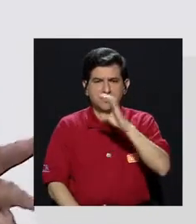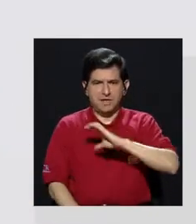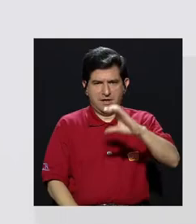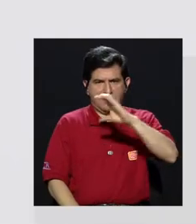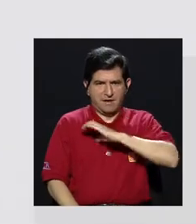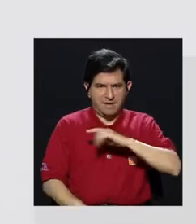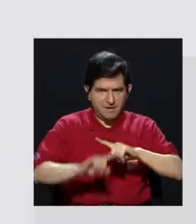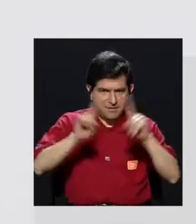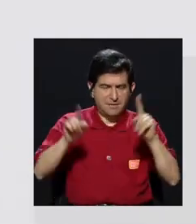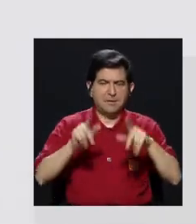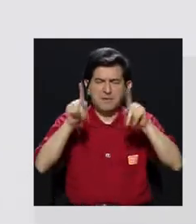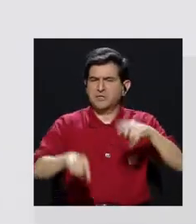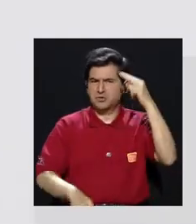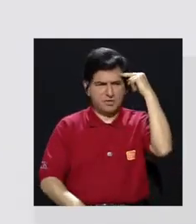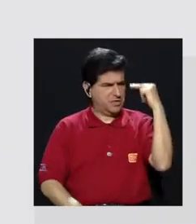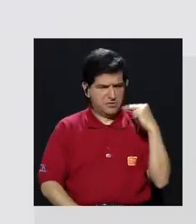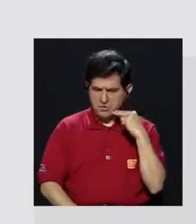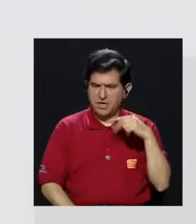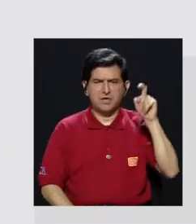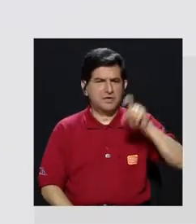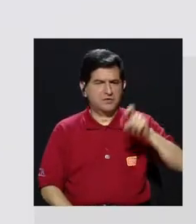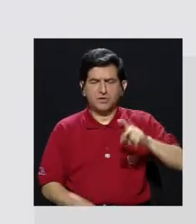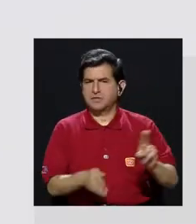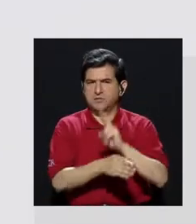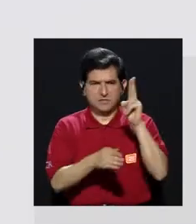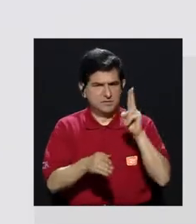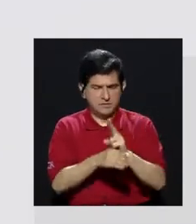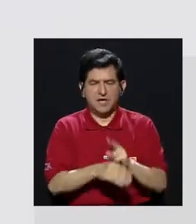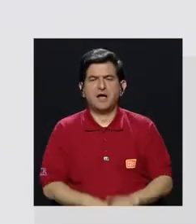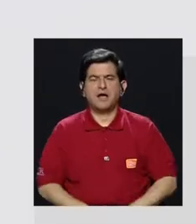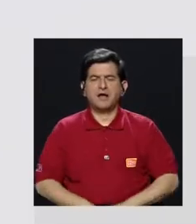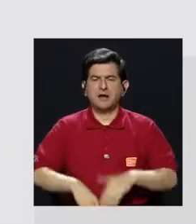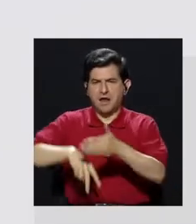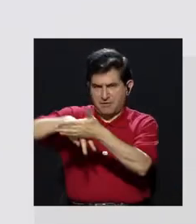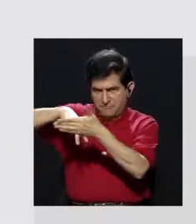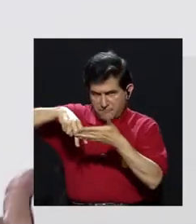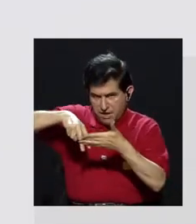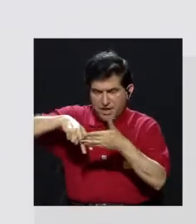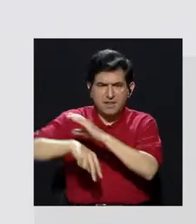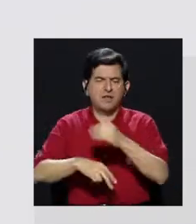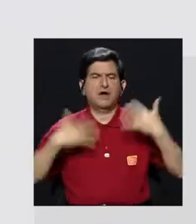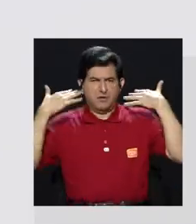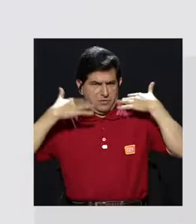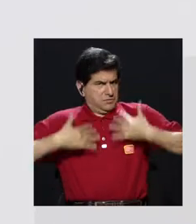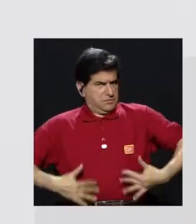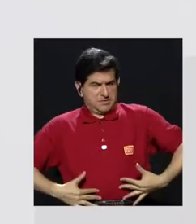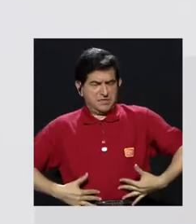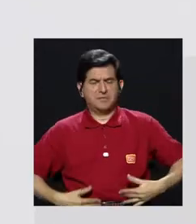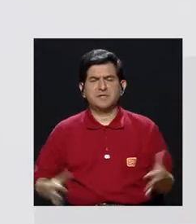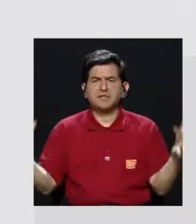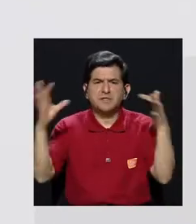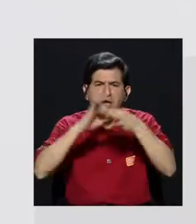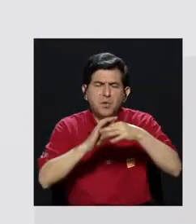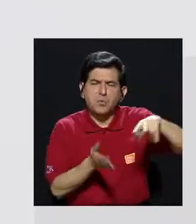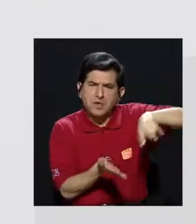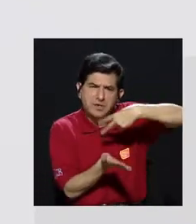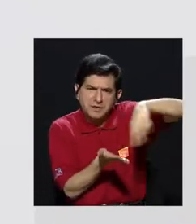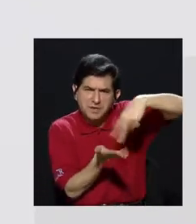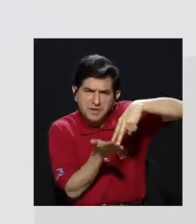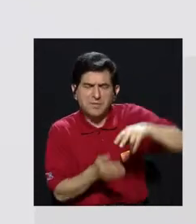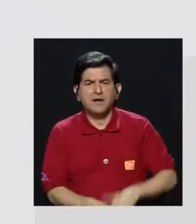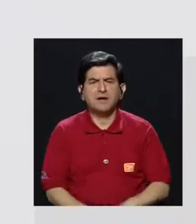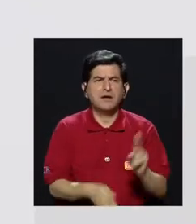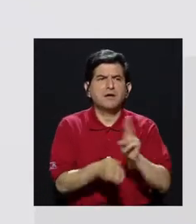particularidades personas no negras no tienes que utilizar necesariamente la falda o el vestuario que se asocia con el baile